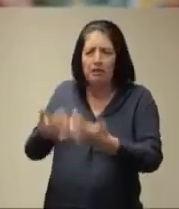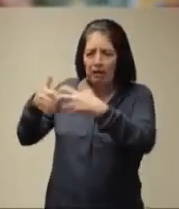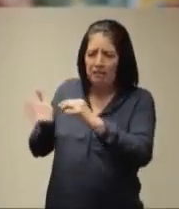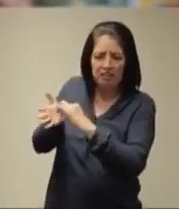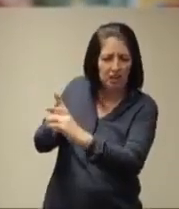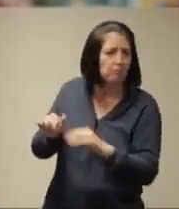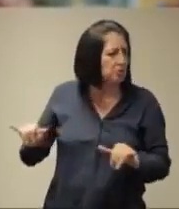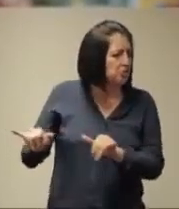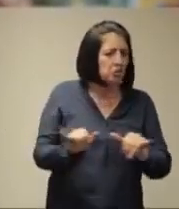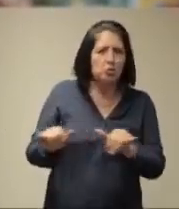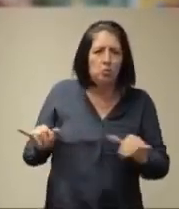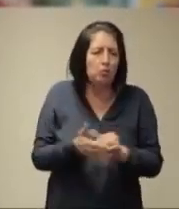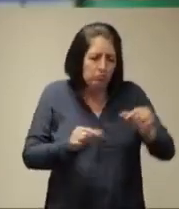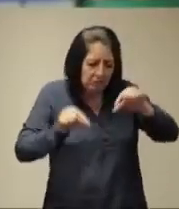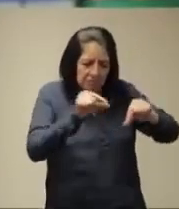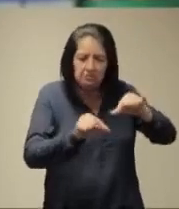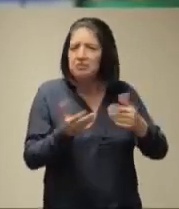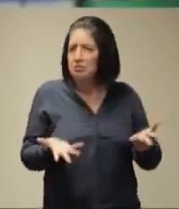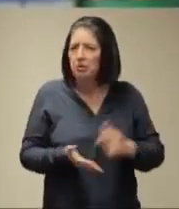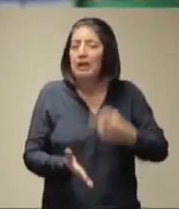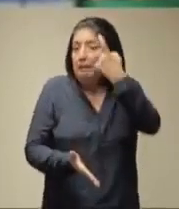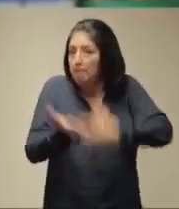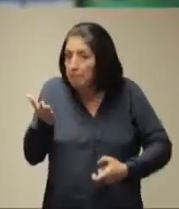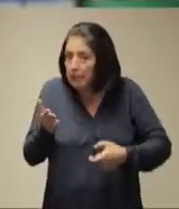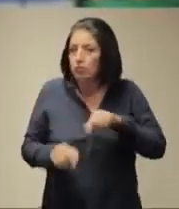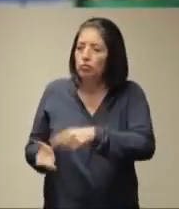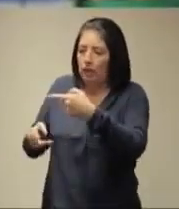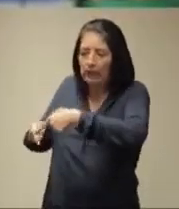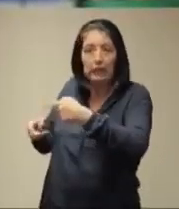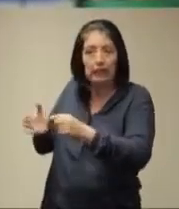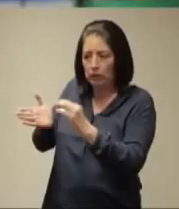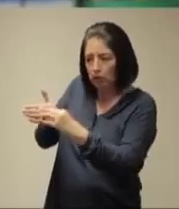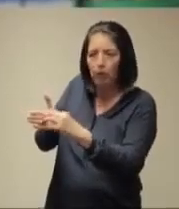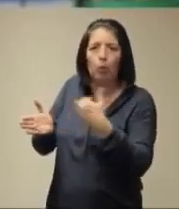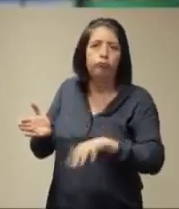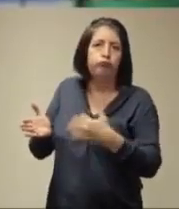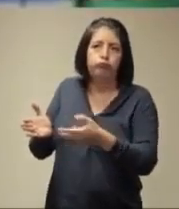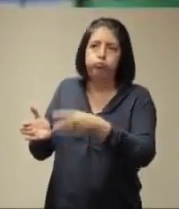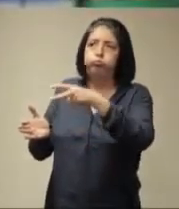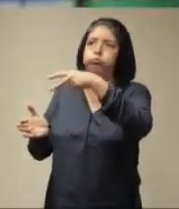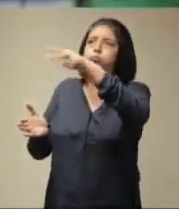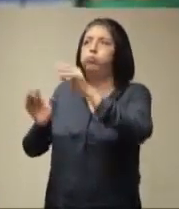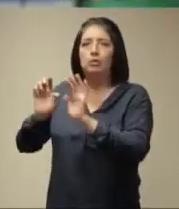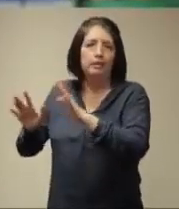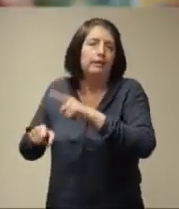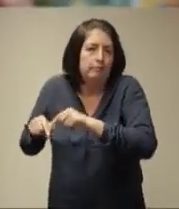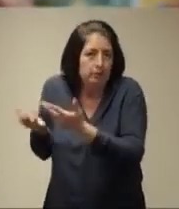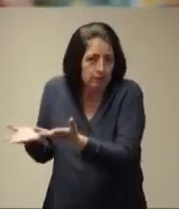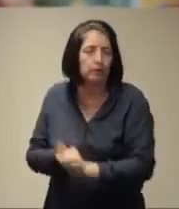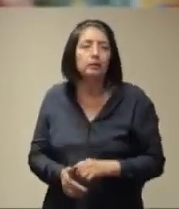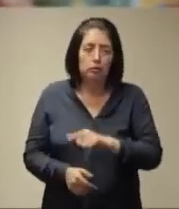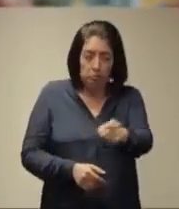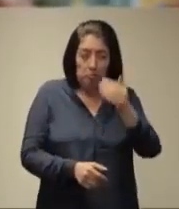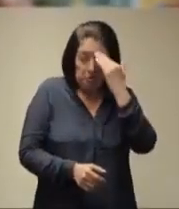que posee el mismo principio activo. Y que el precio de medicamento de marca puede alcanzar hasta 10 veces más dependiendo del producto. Si